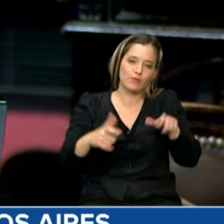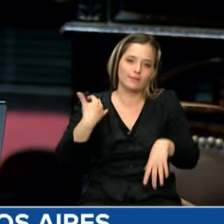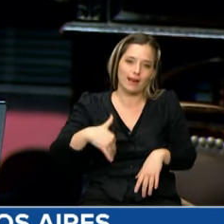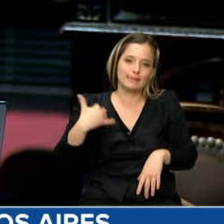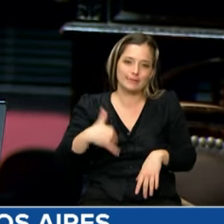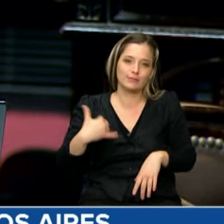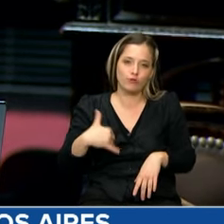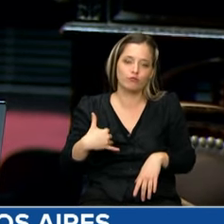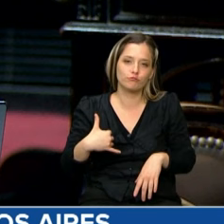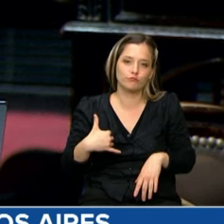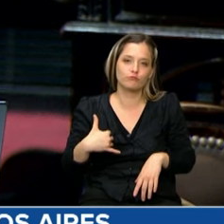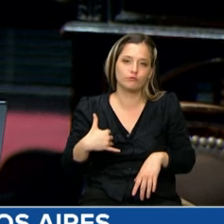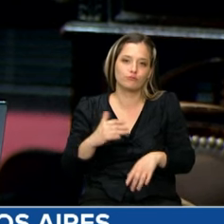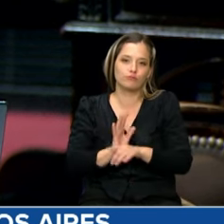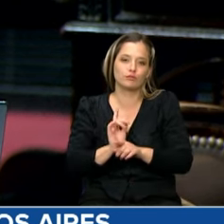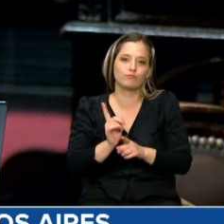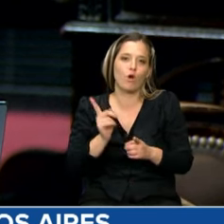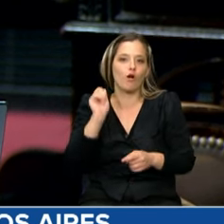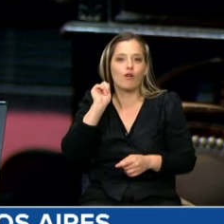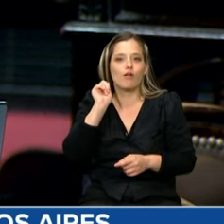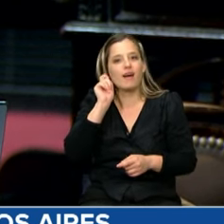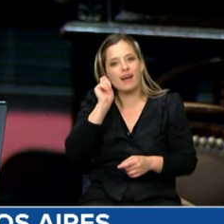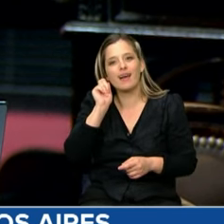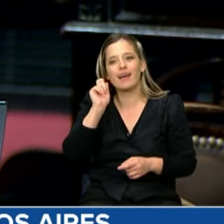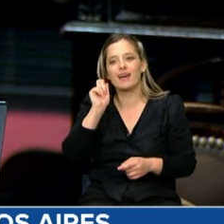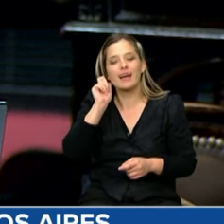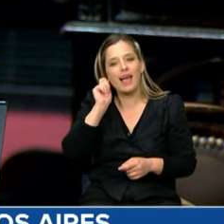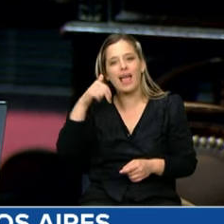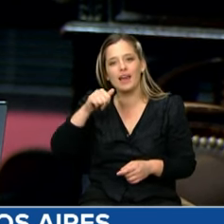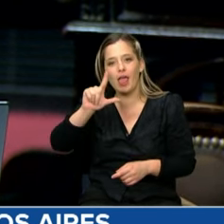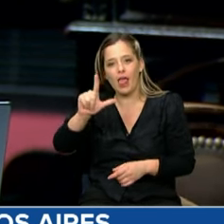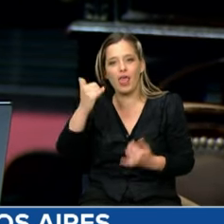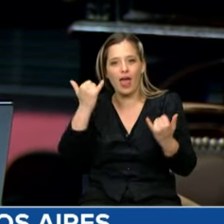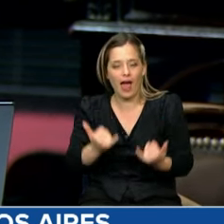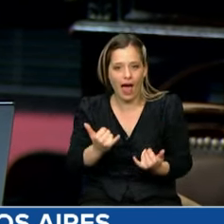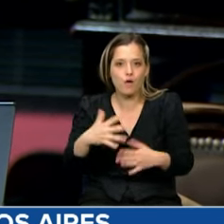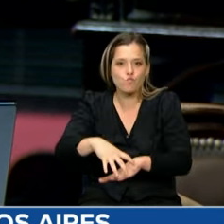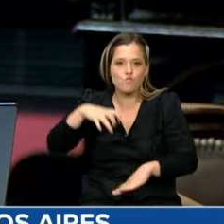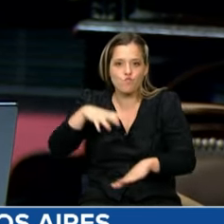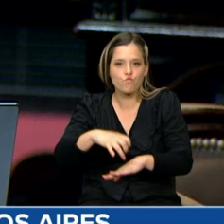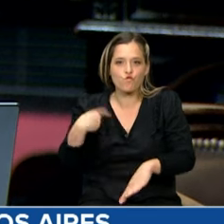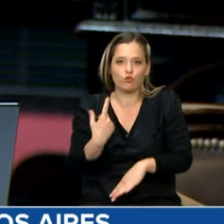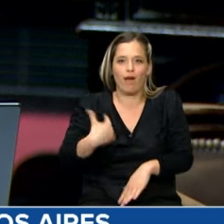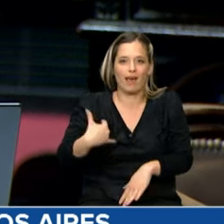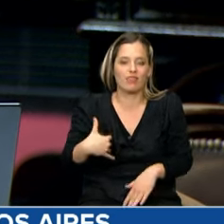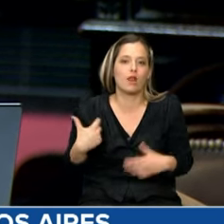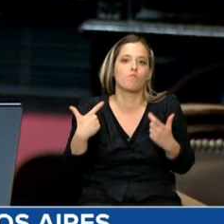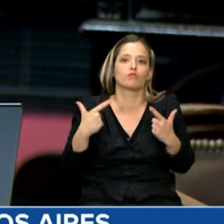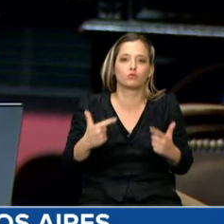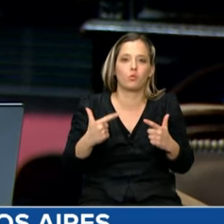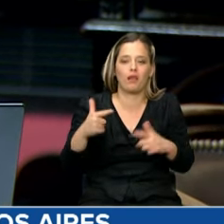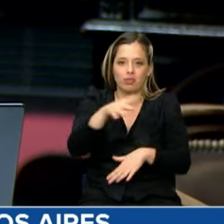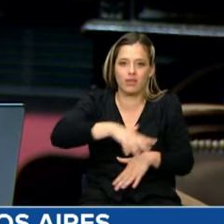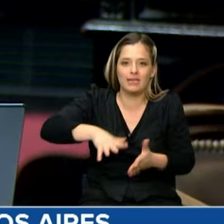tenemos la bendición de ese recurso como el de tantos otros recursos que tiene la suerte la Argentina de tener en su